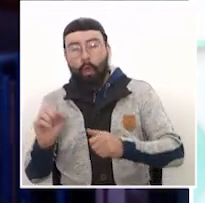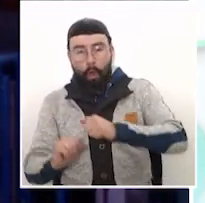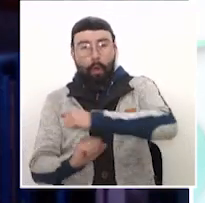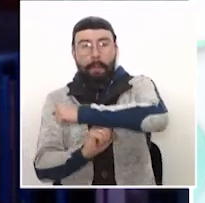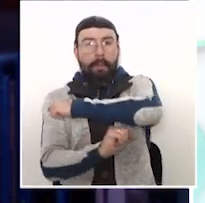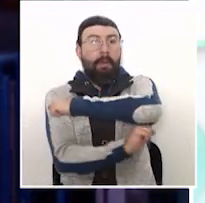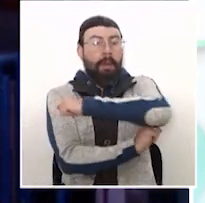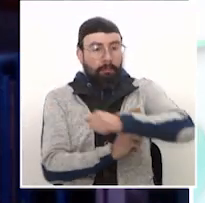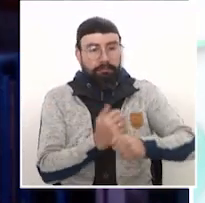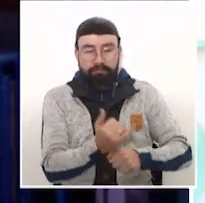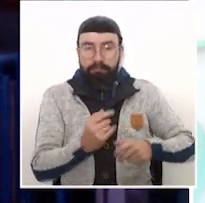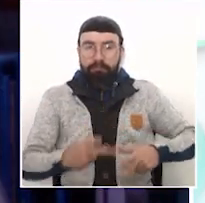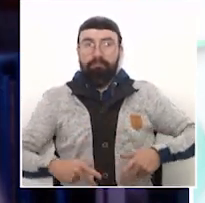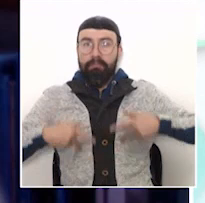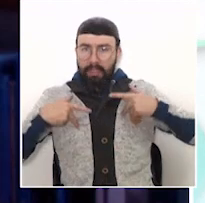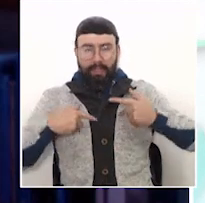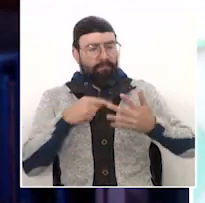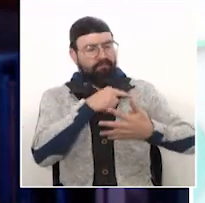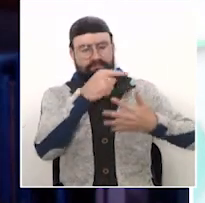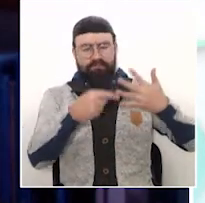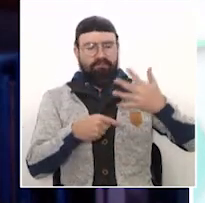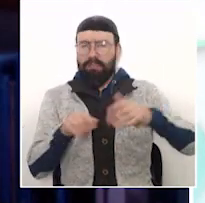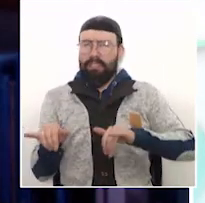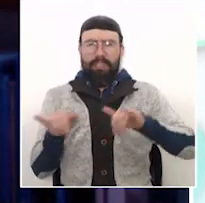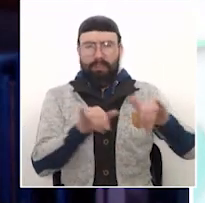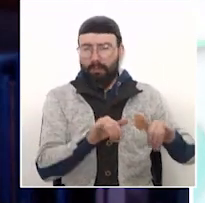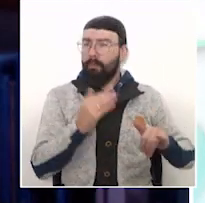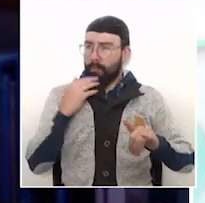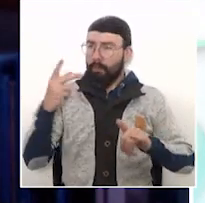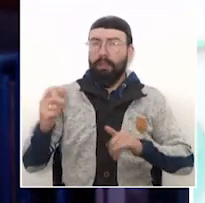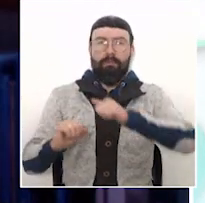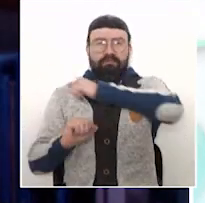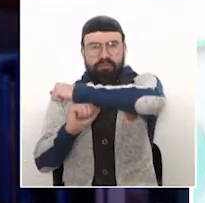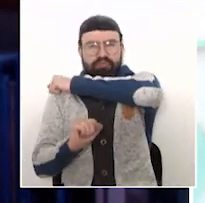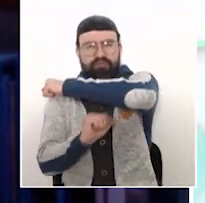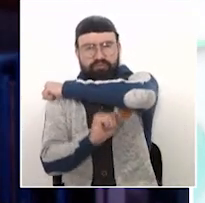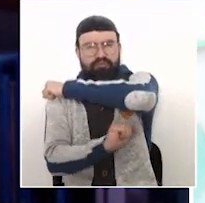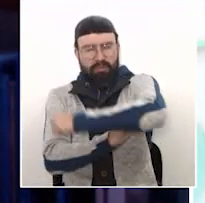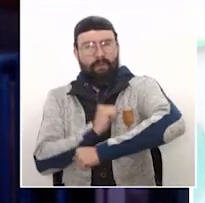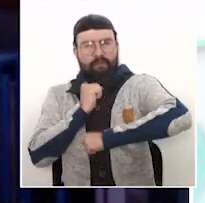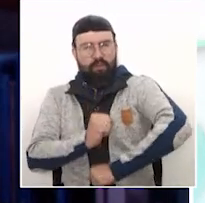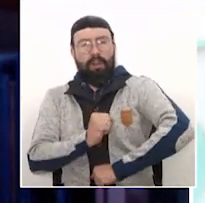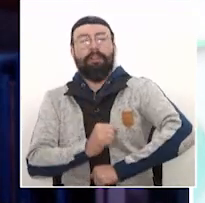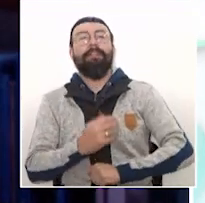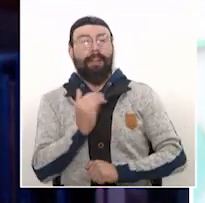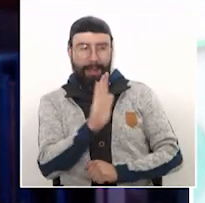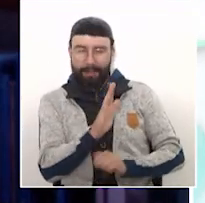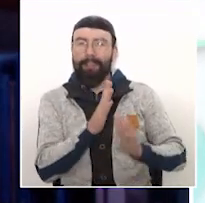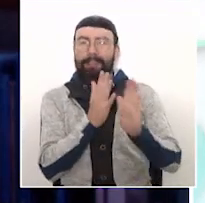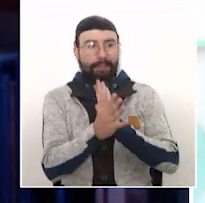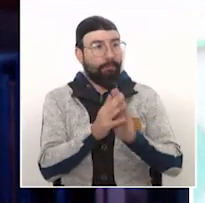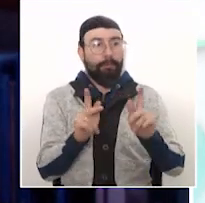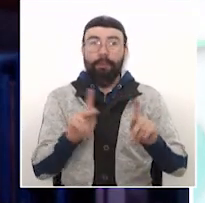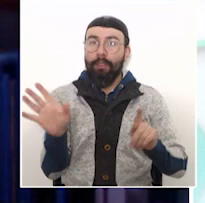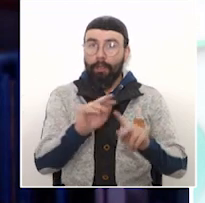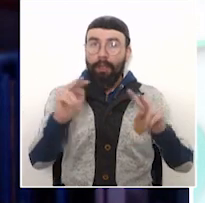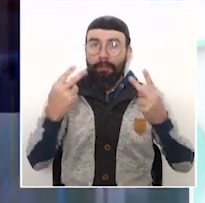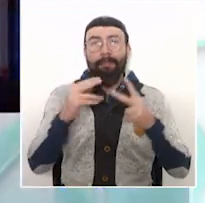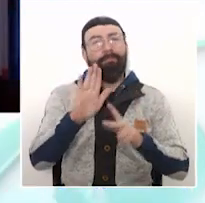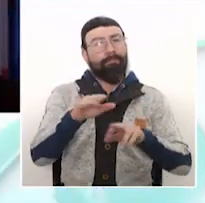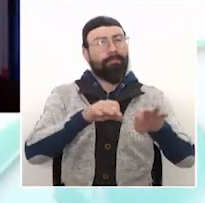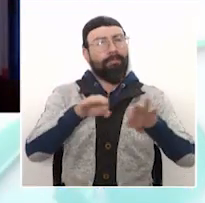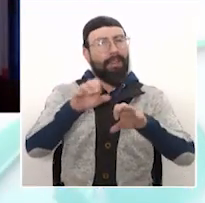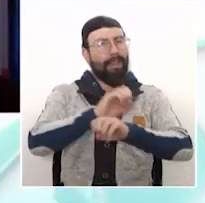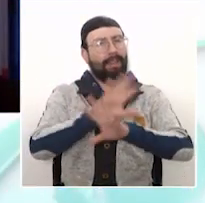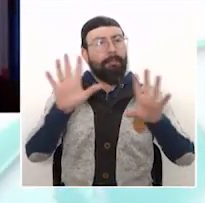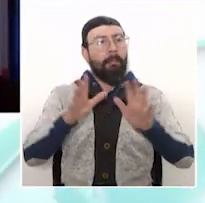que se sostiene nuestra vida? Como un templo se sostiene sobre unos pilares. Y eso es que les vamos a hablar ahora, Santiago, a todos los televidentes.